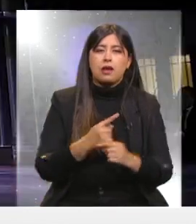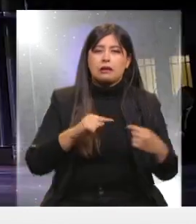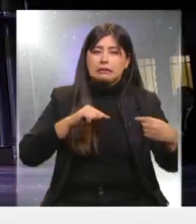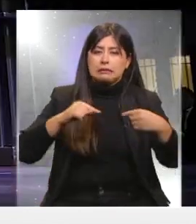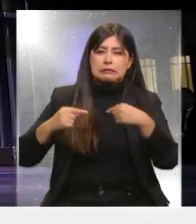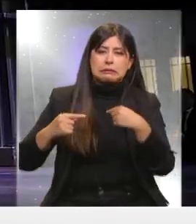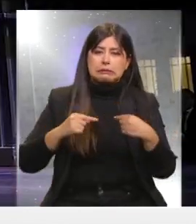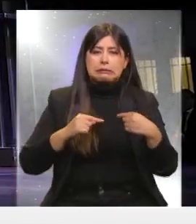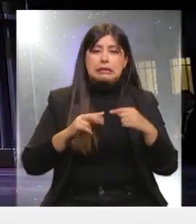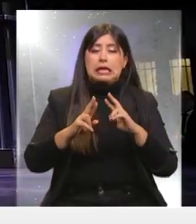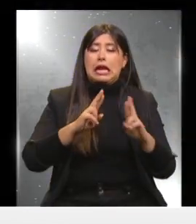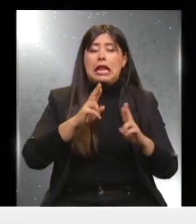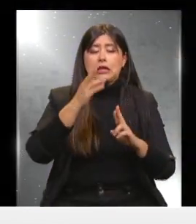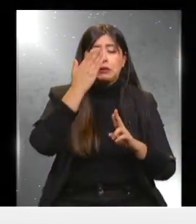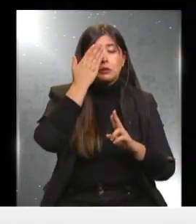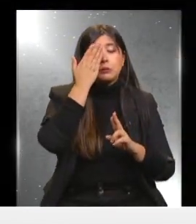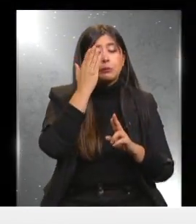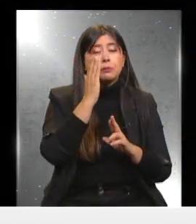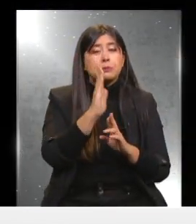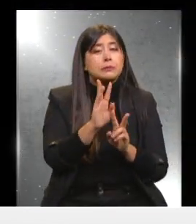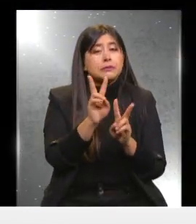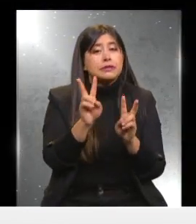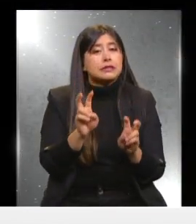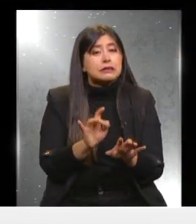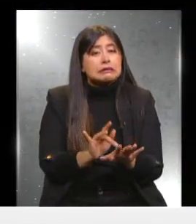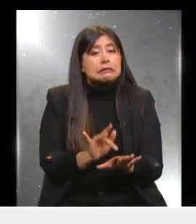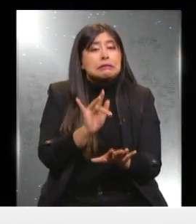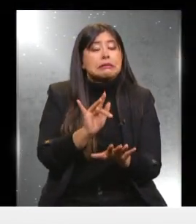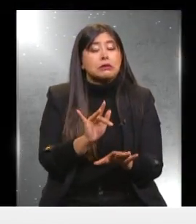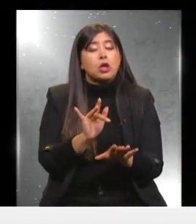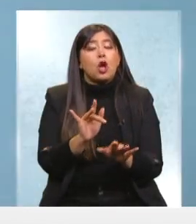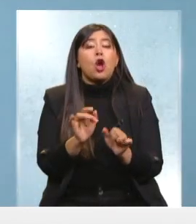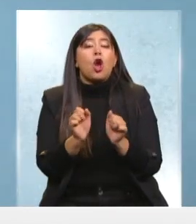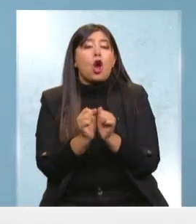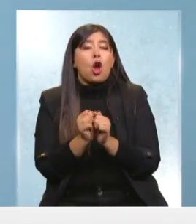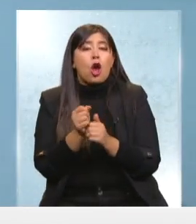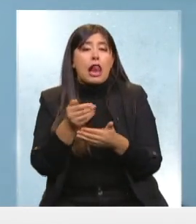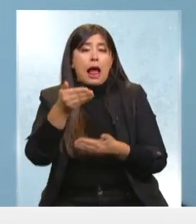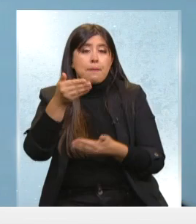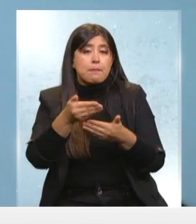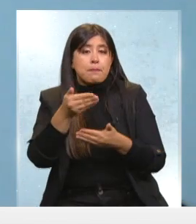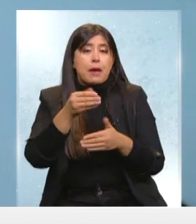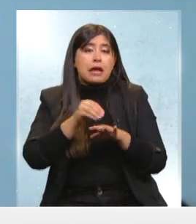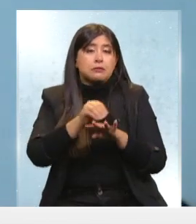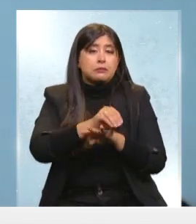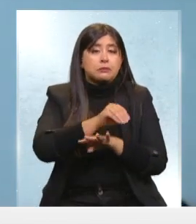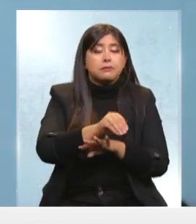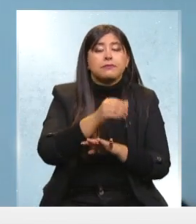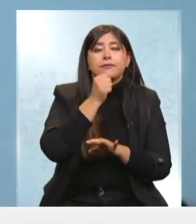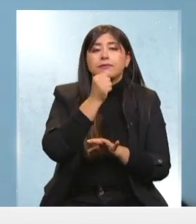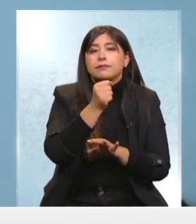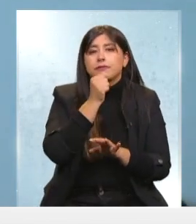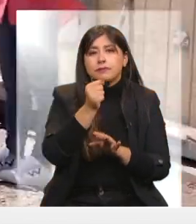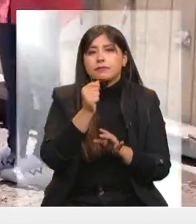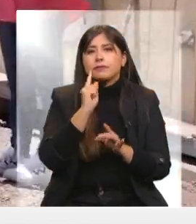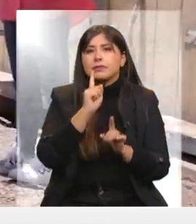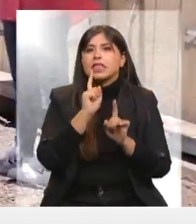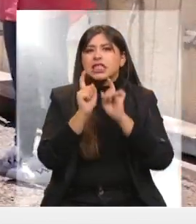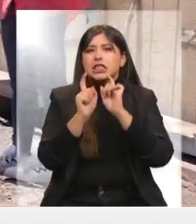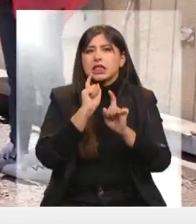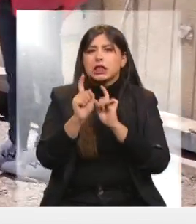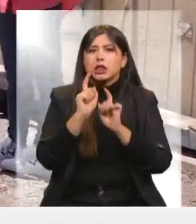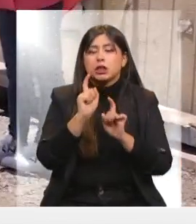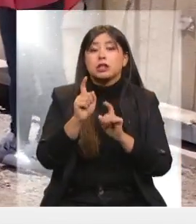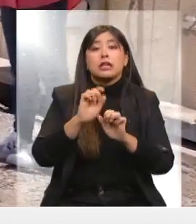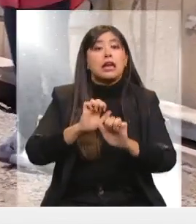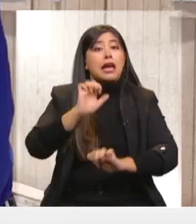compleja relación que ha tenido el presidente Gabriel borit con la prensa critica los medios ante los empresarios que no fue